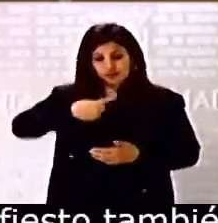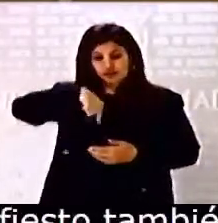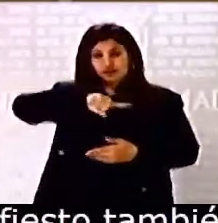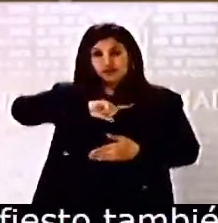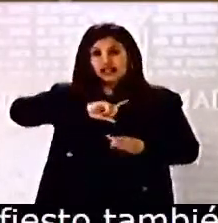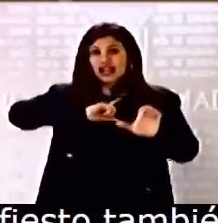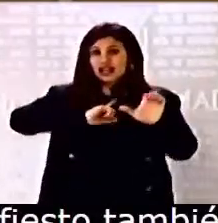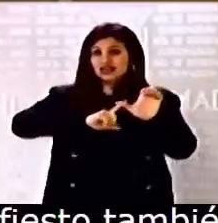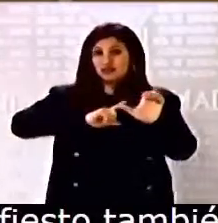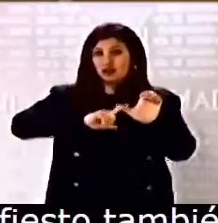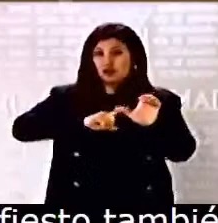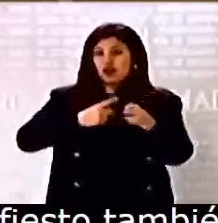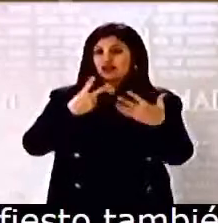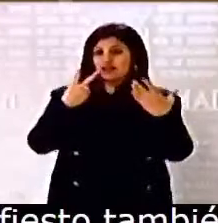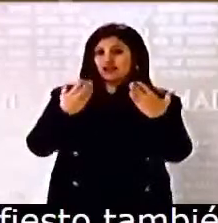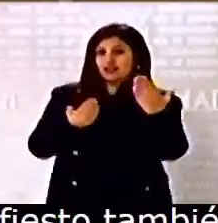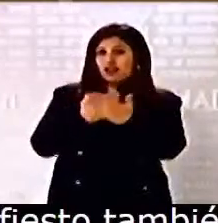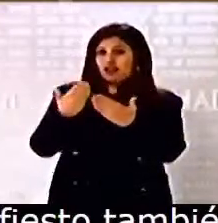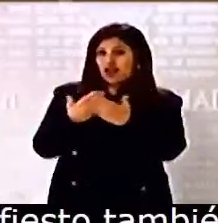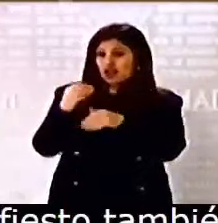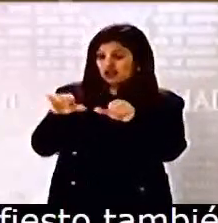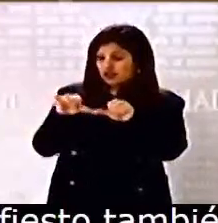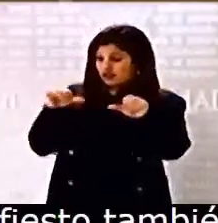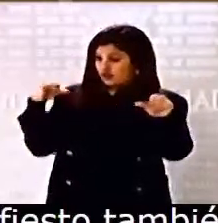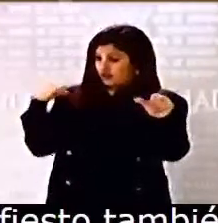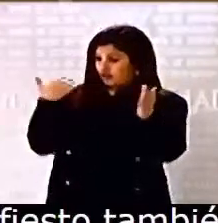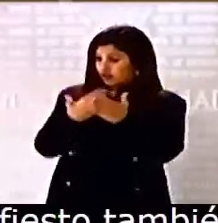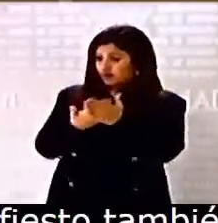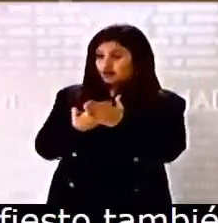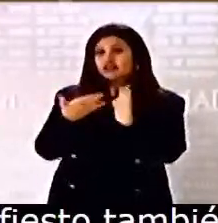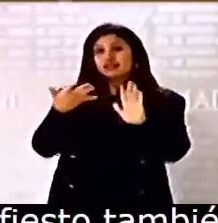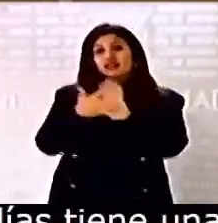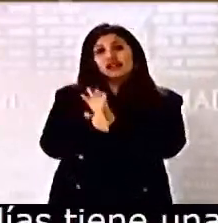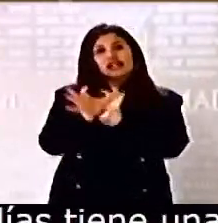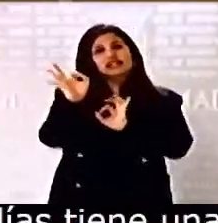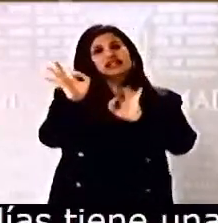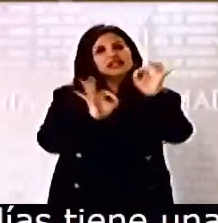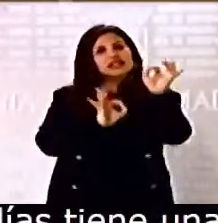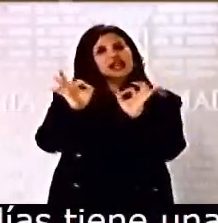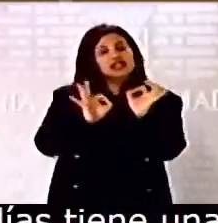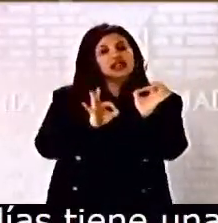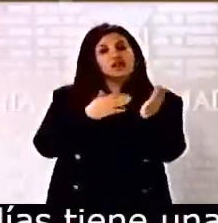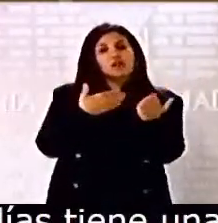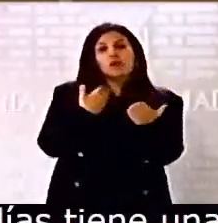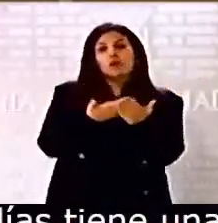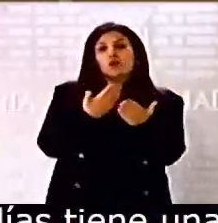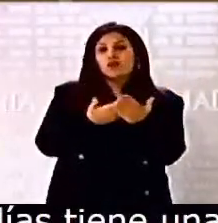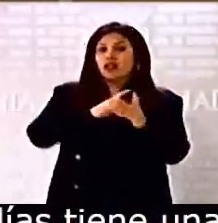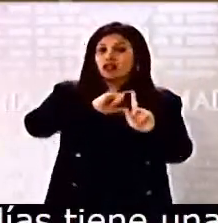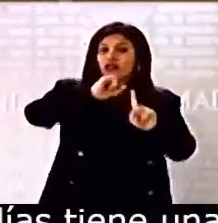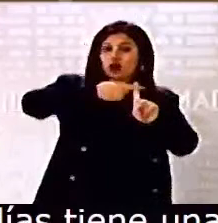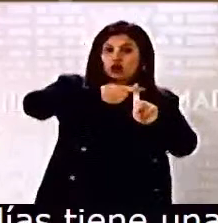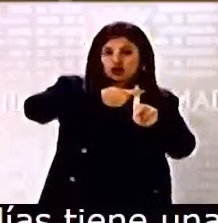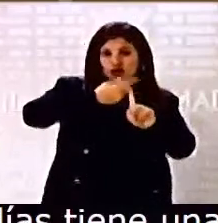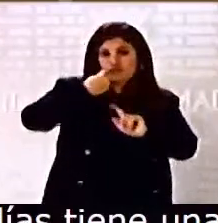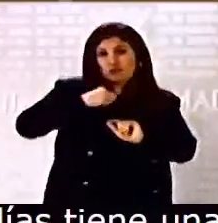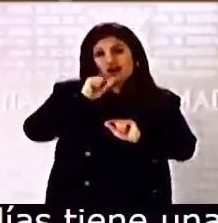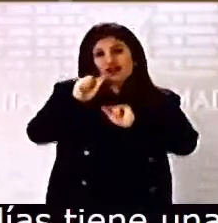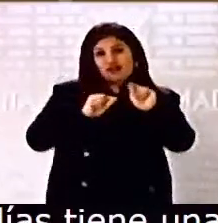últimos 7 días, tiene una tasa de pruebas diagnósticas de infección